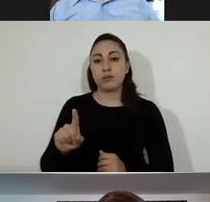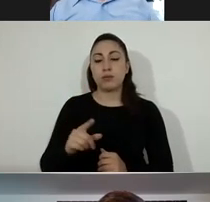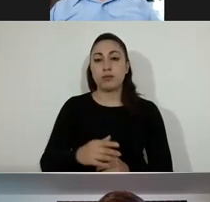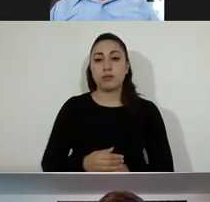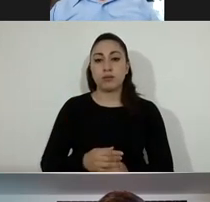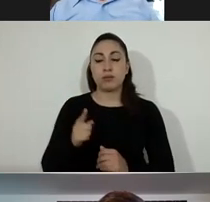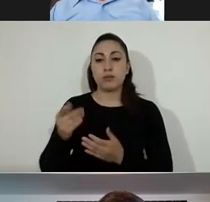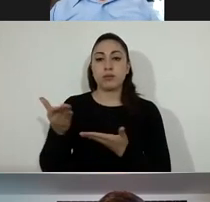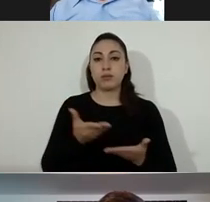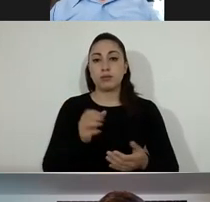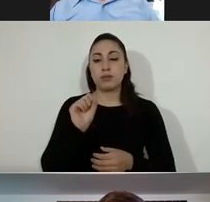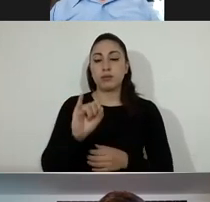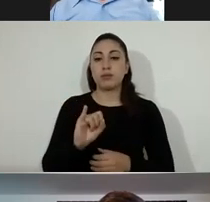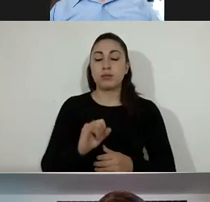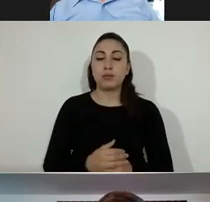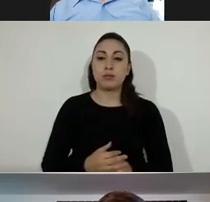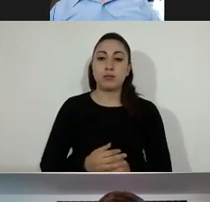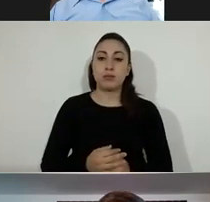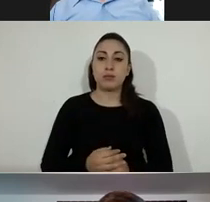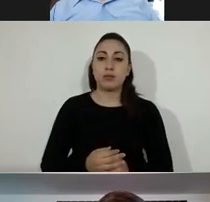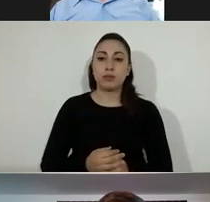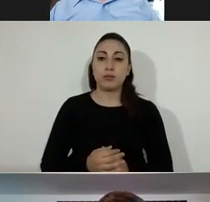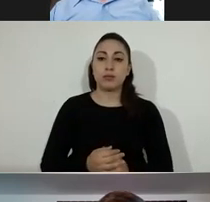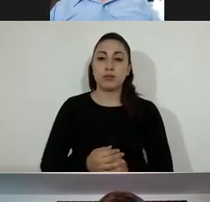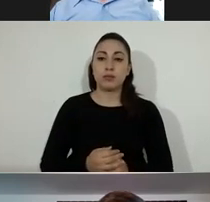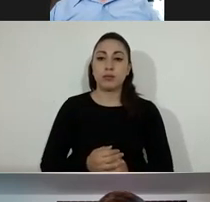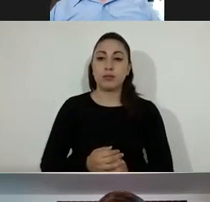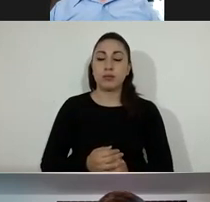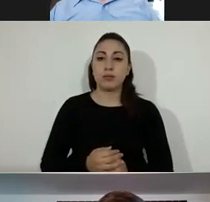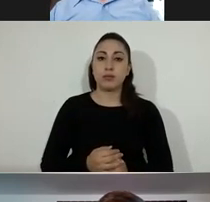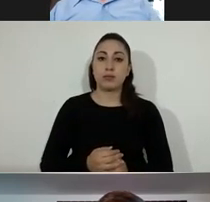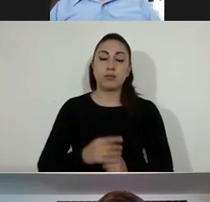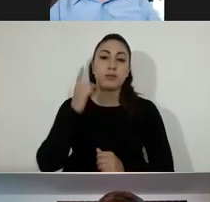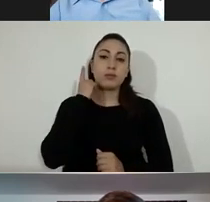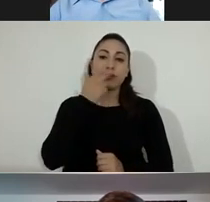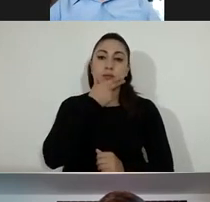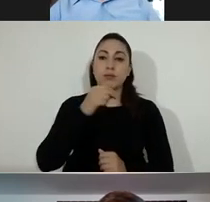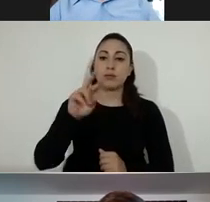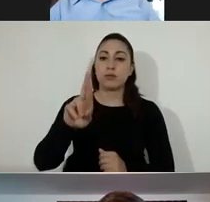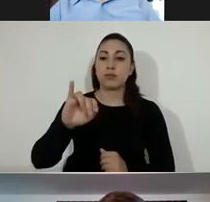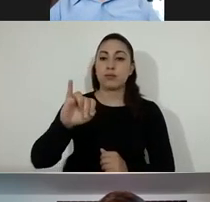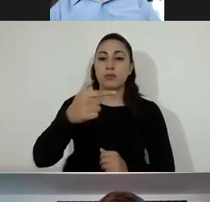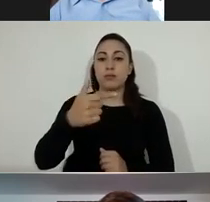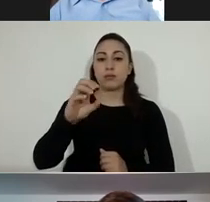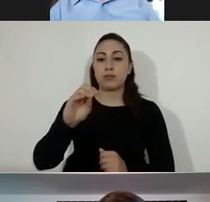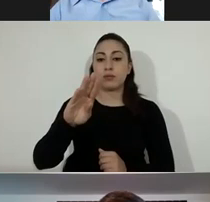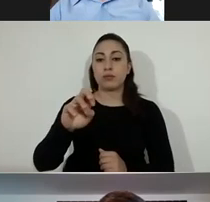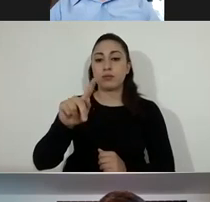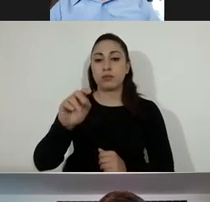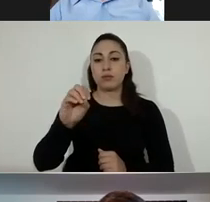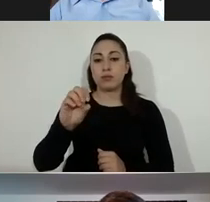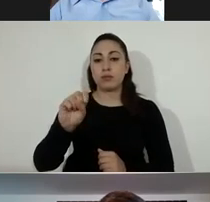José Luis Rodríguez Díaz de León, presente, diputada. Diputado Rigoberto Salgado Vázquez.